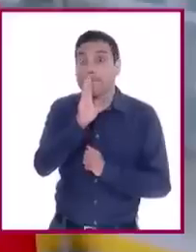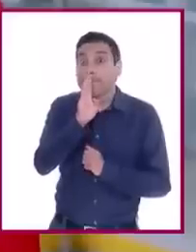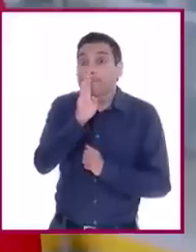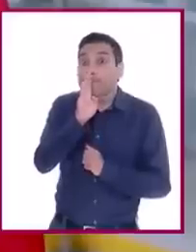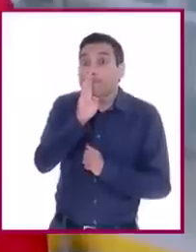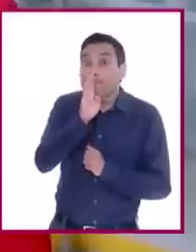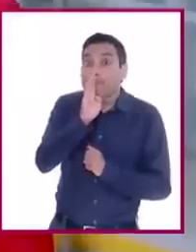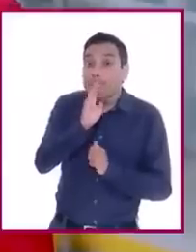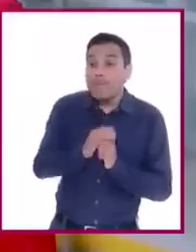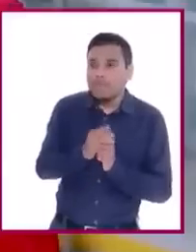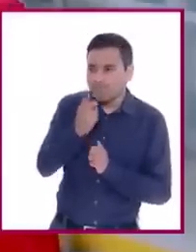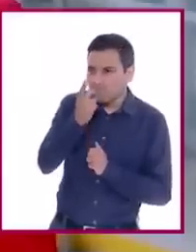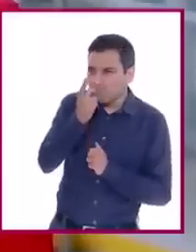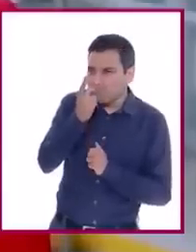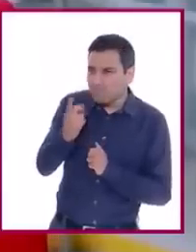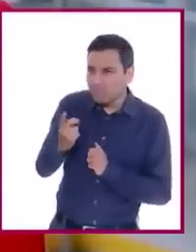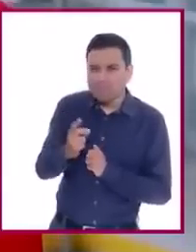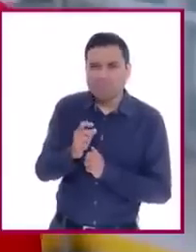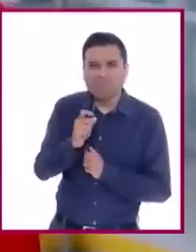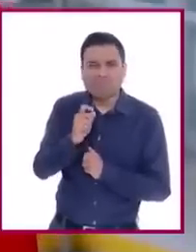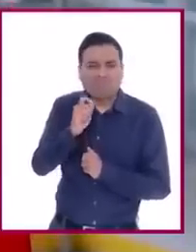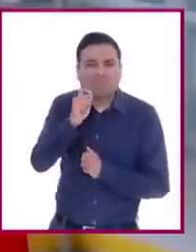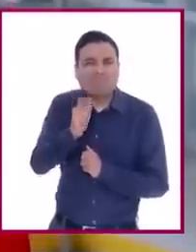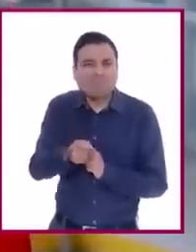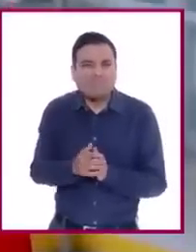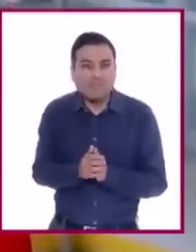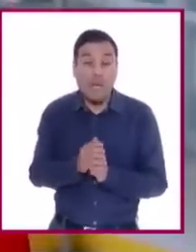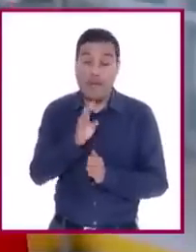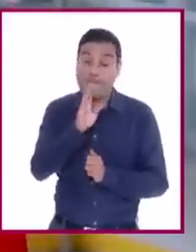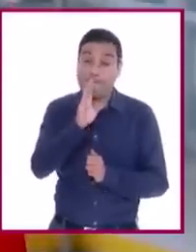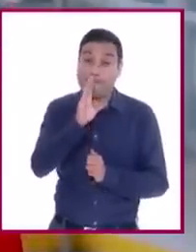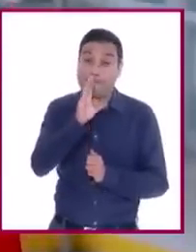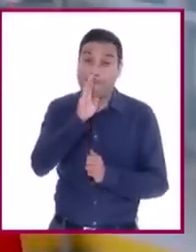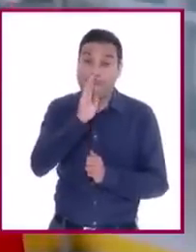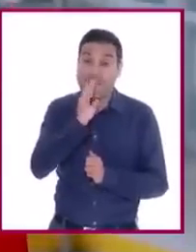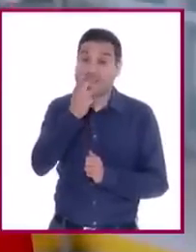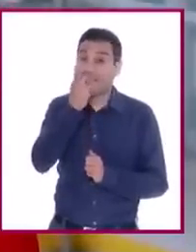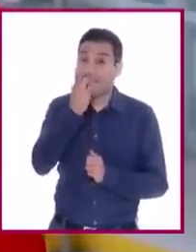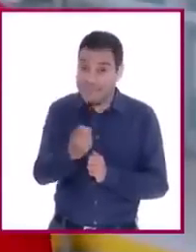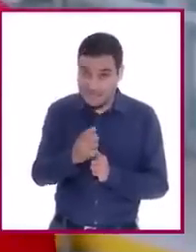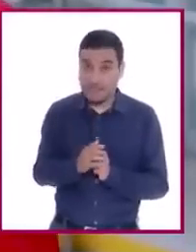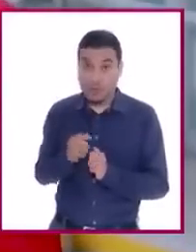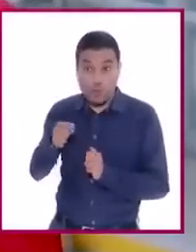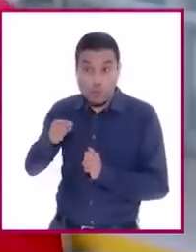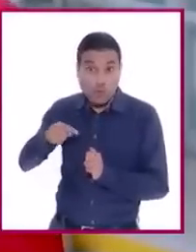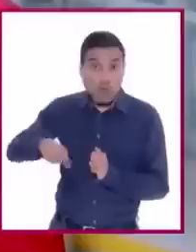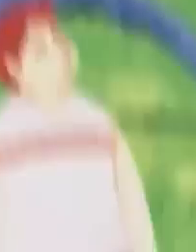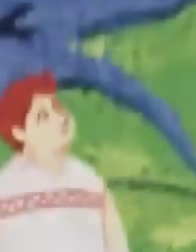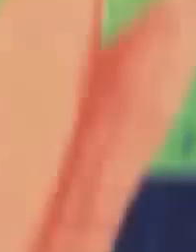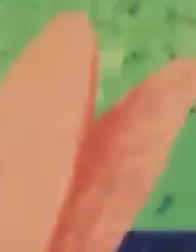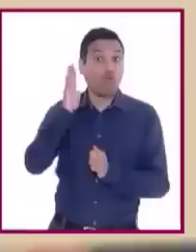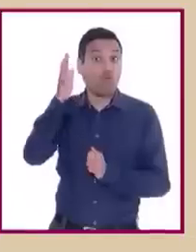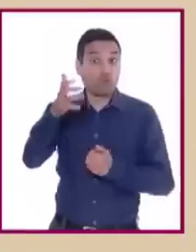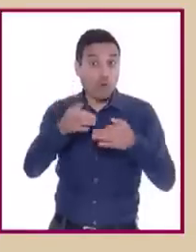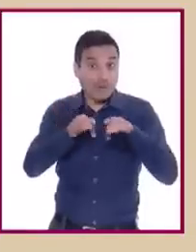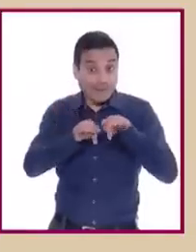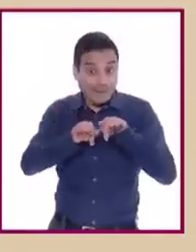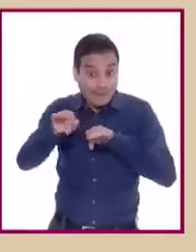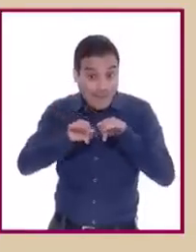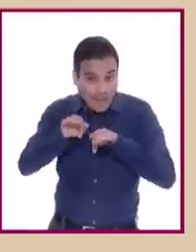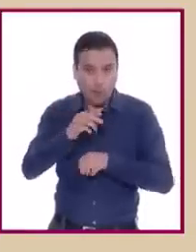sino porque ella su filosofía de vida era que todo a lo que nos dedicáramos lo debíamos de hacer bien